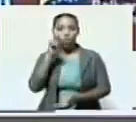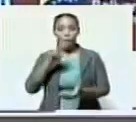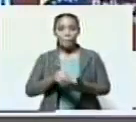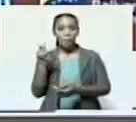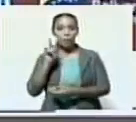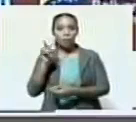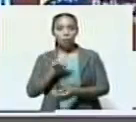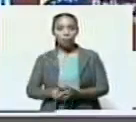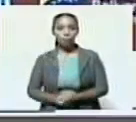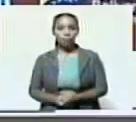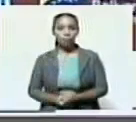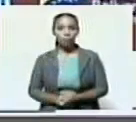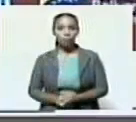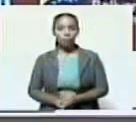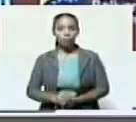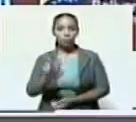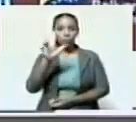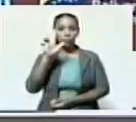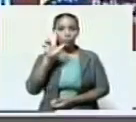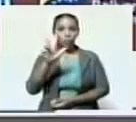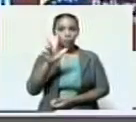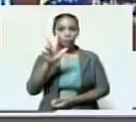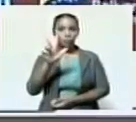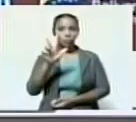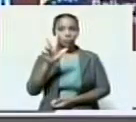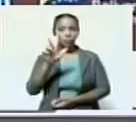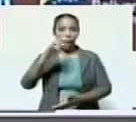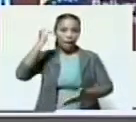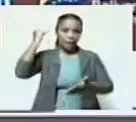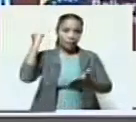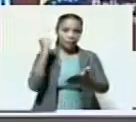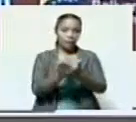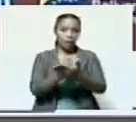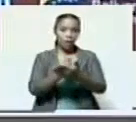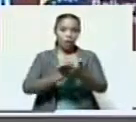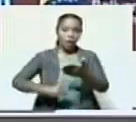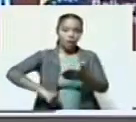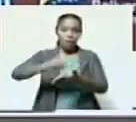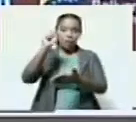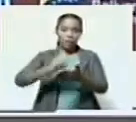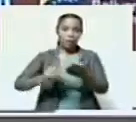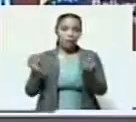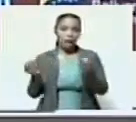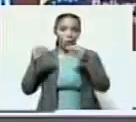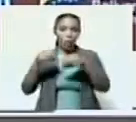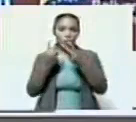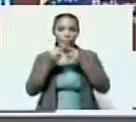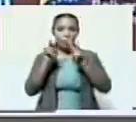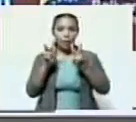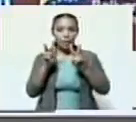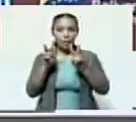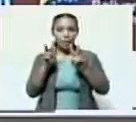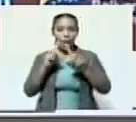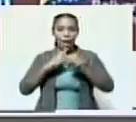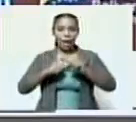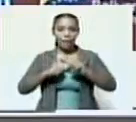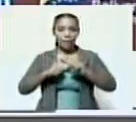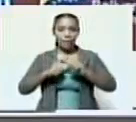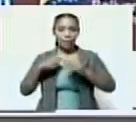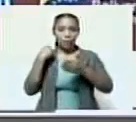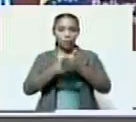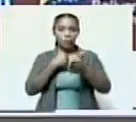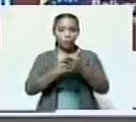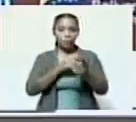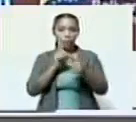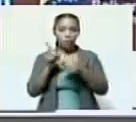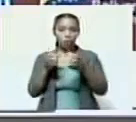2022, 3 asesinatos de firmantes del acuerdo de paz, excombatientes de estos